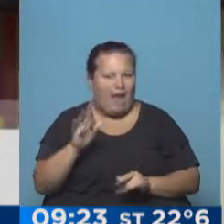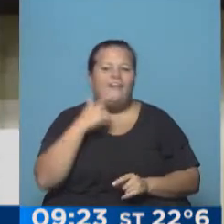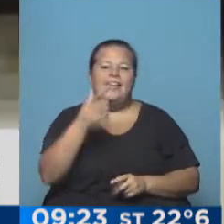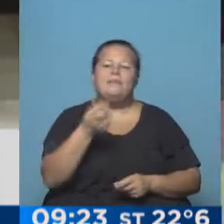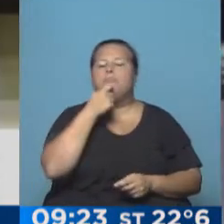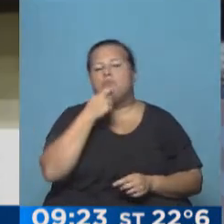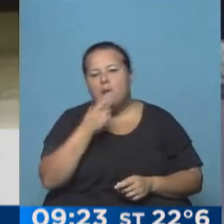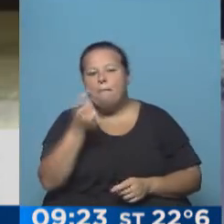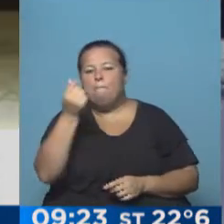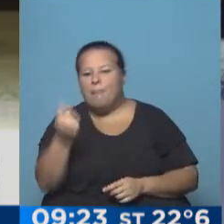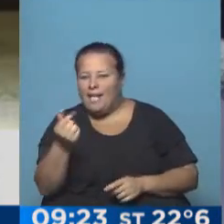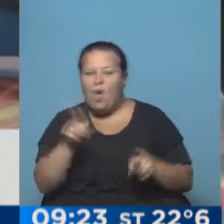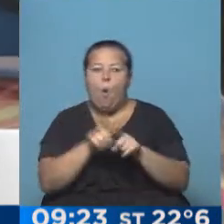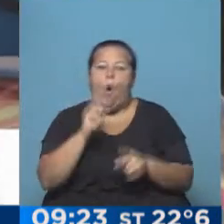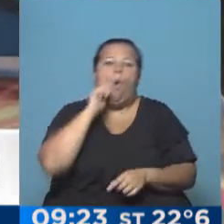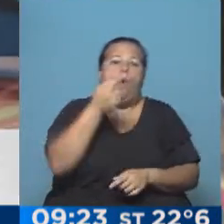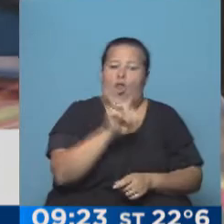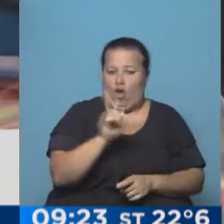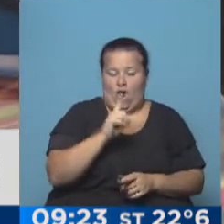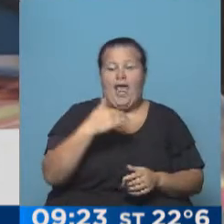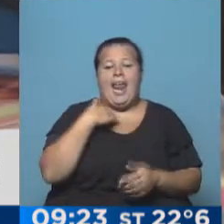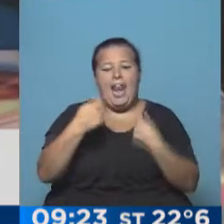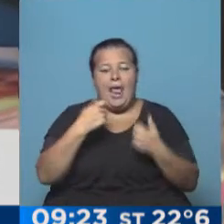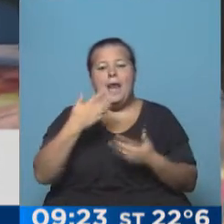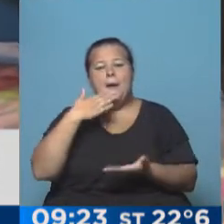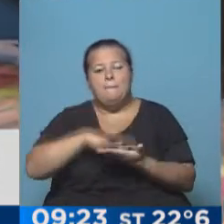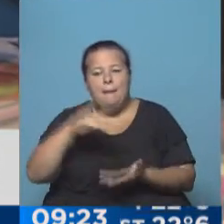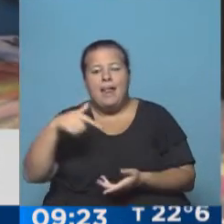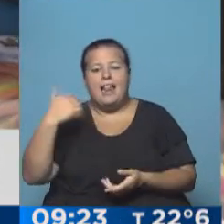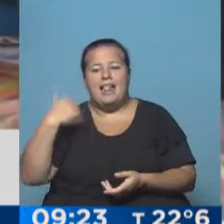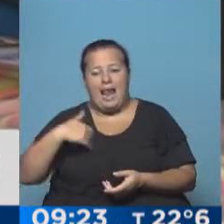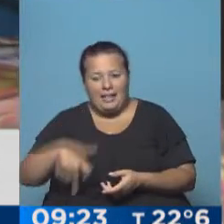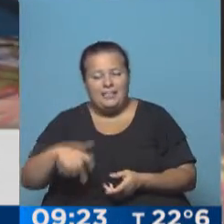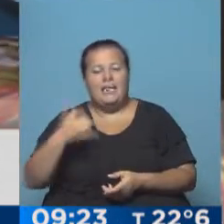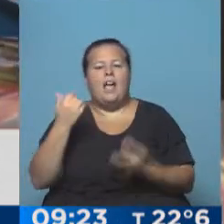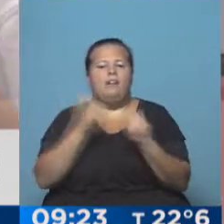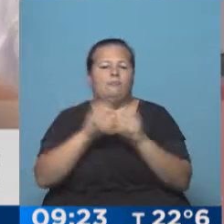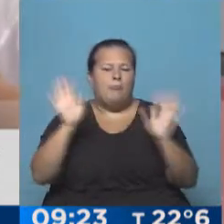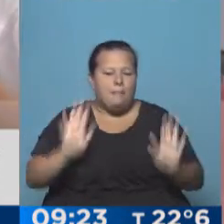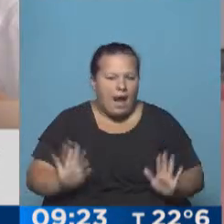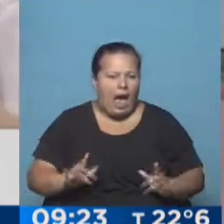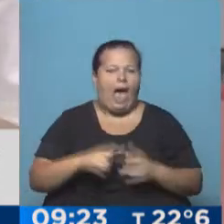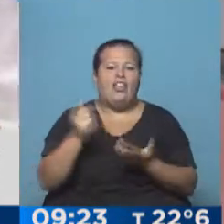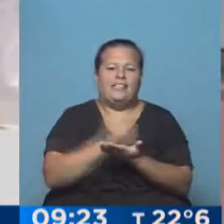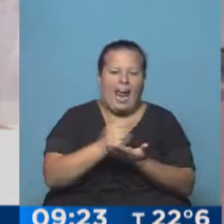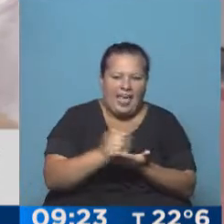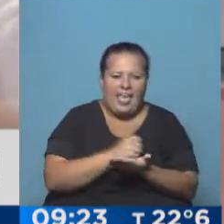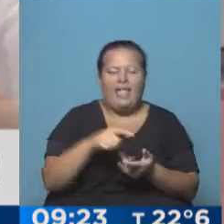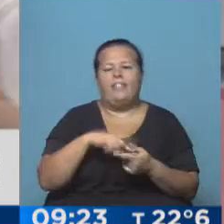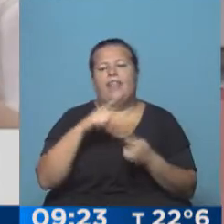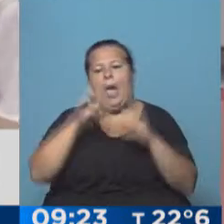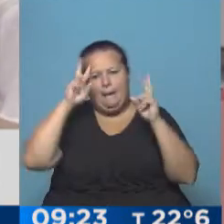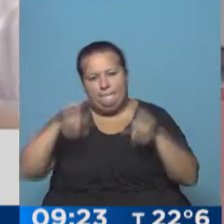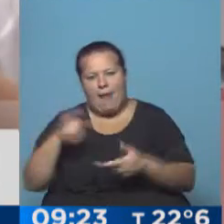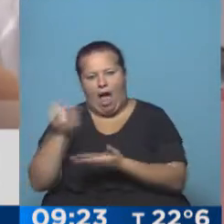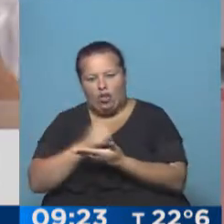decir, por ejemplo, precio no siempre significa calidad. Las librerías y papelerías del país tenemos todo montado. Tarjeta de crédito, planes